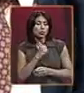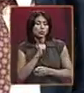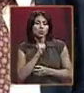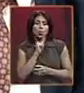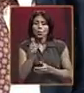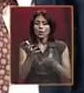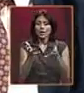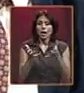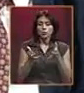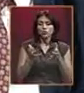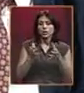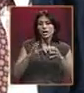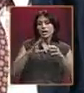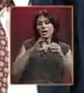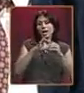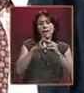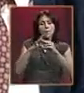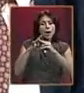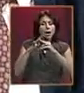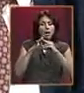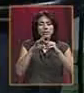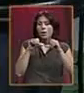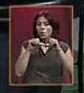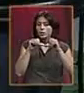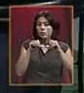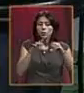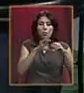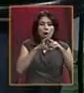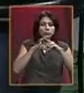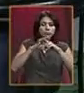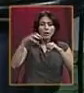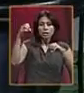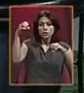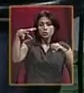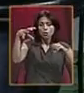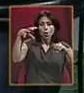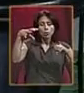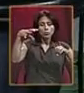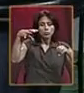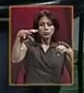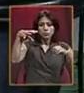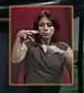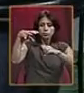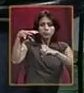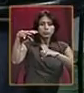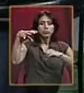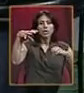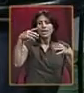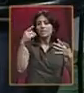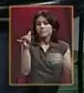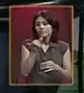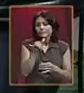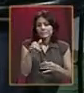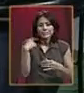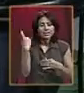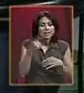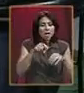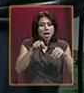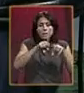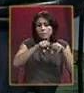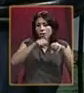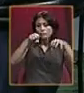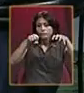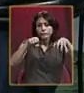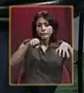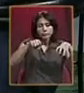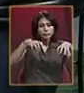el planeta sigue rotando alrededor del Sol, cada 24 horas completa un ciclo, y etcétera, ¿no? No hay detenerse.